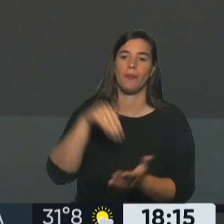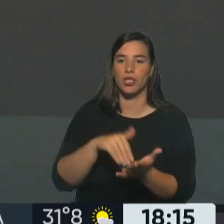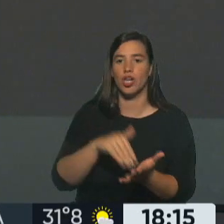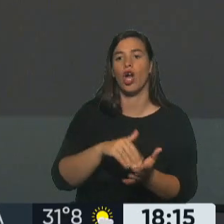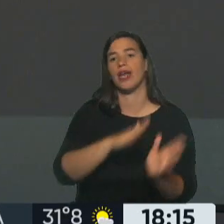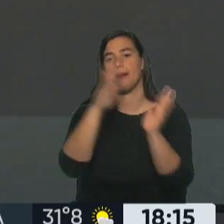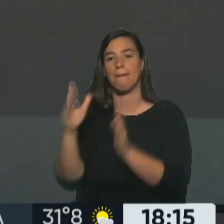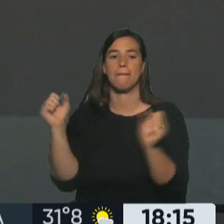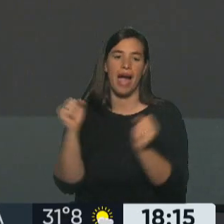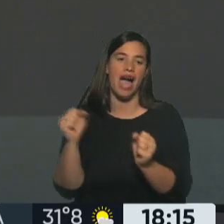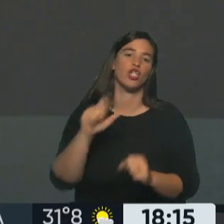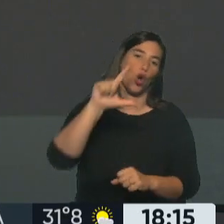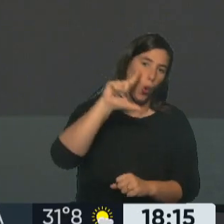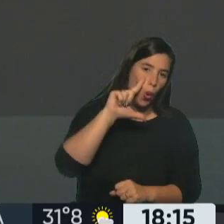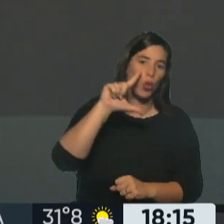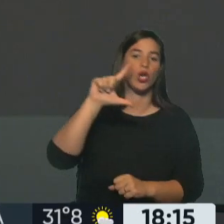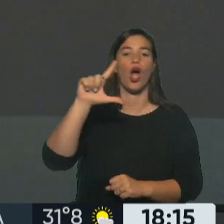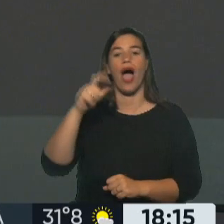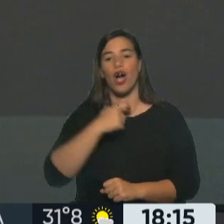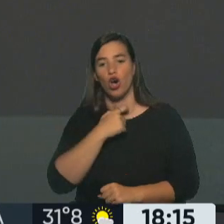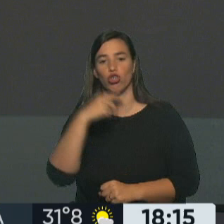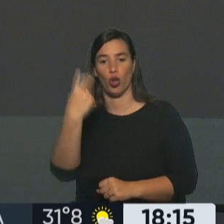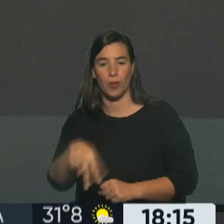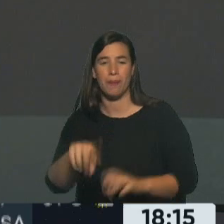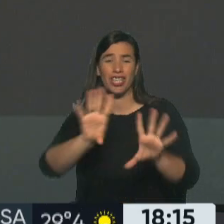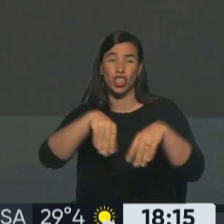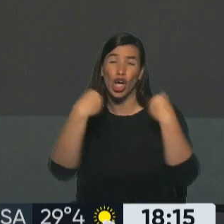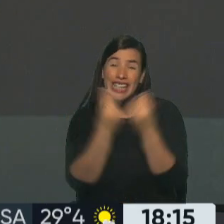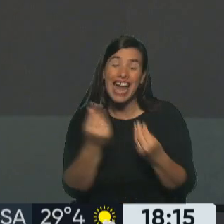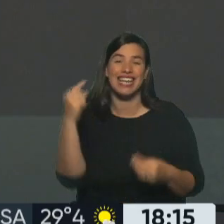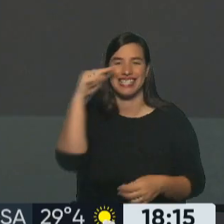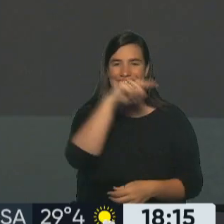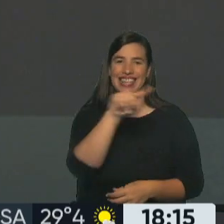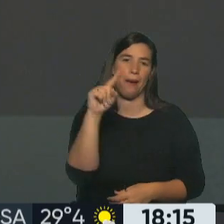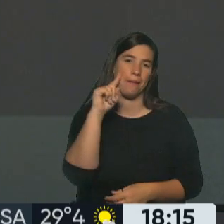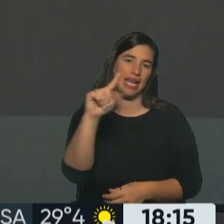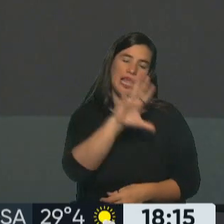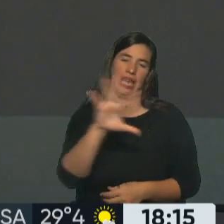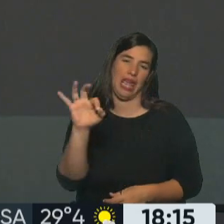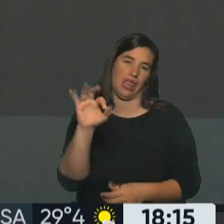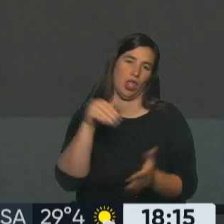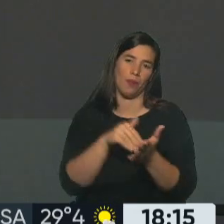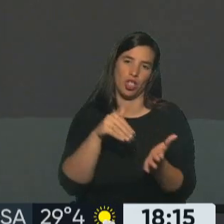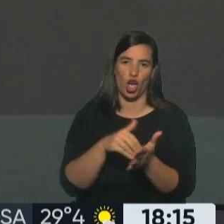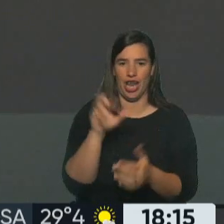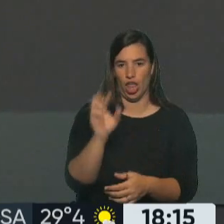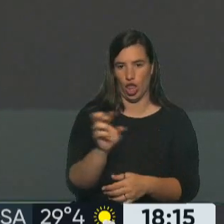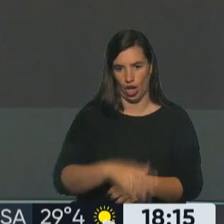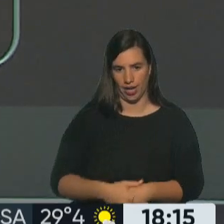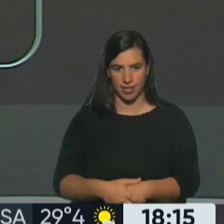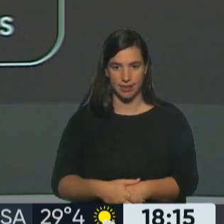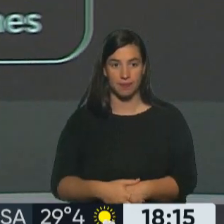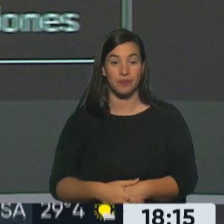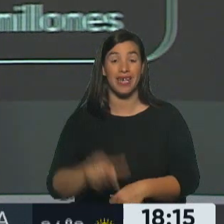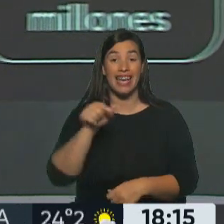un total de aproximadamente 7.500 millones de dólares que lo tenemos acá. Lo tenemos acá ya. Esto es los vencimientos